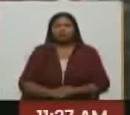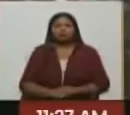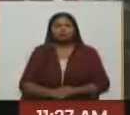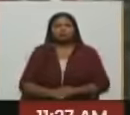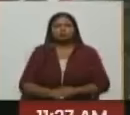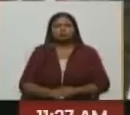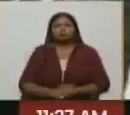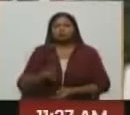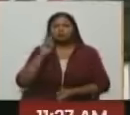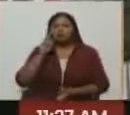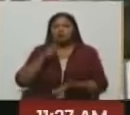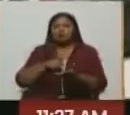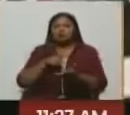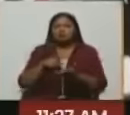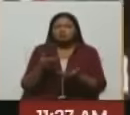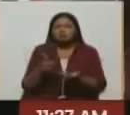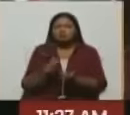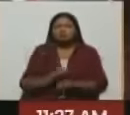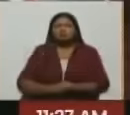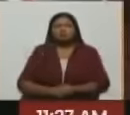que estuvo aquí